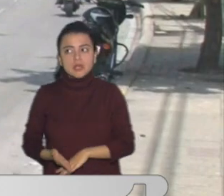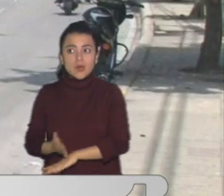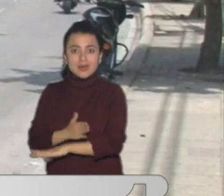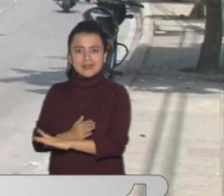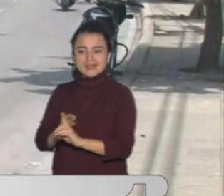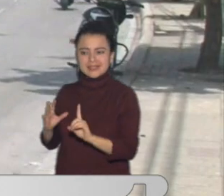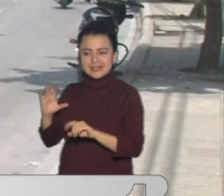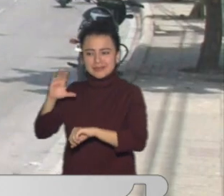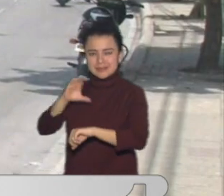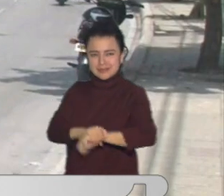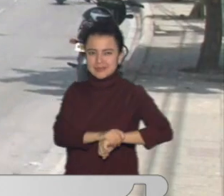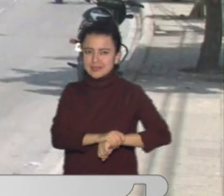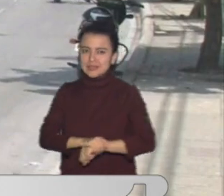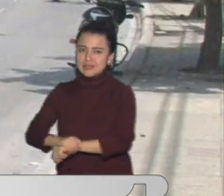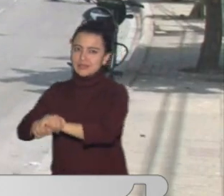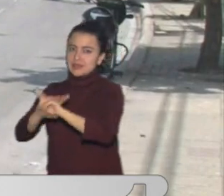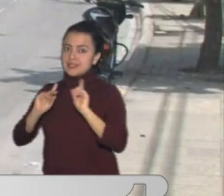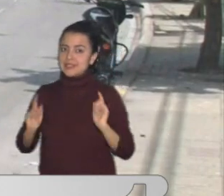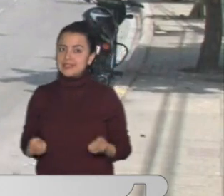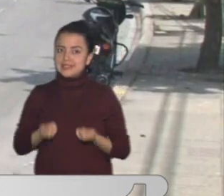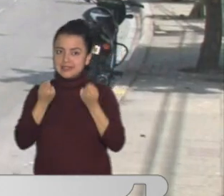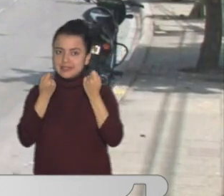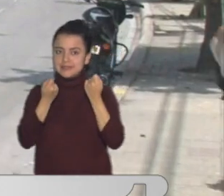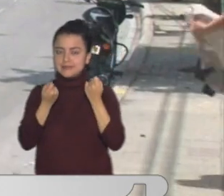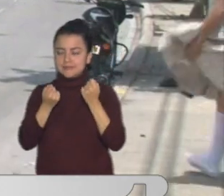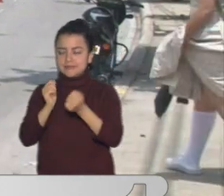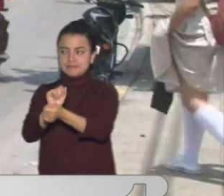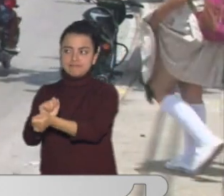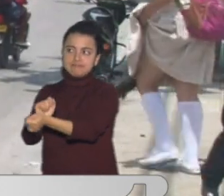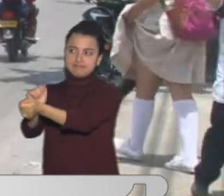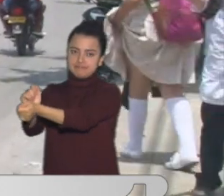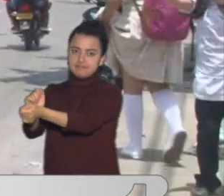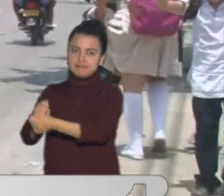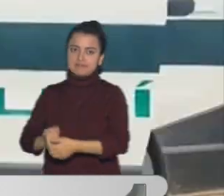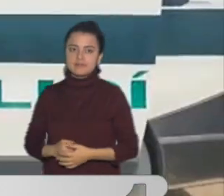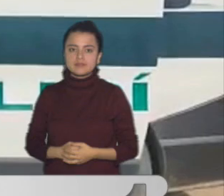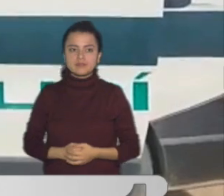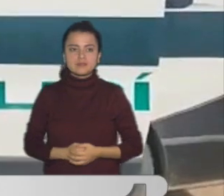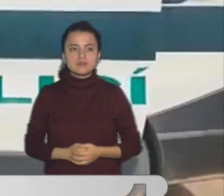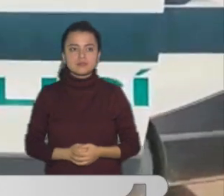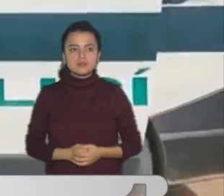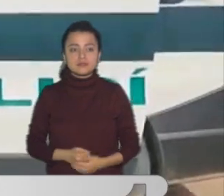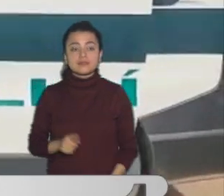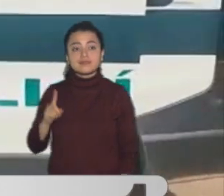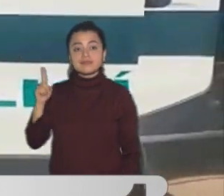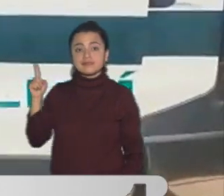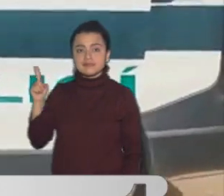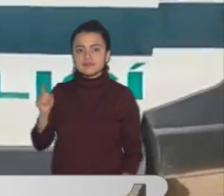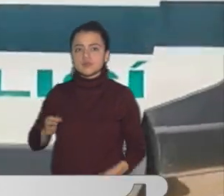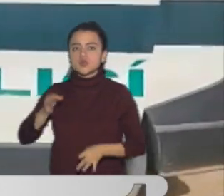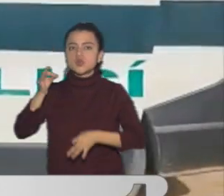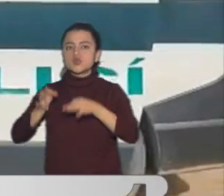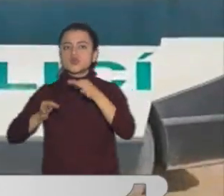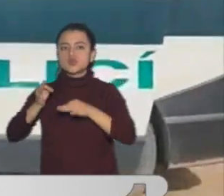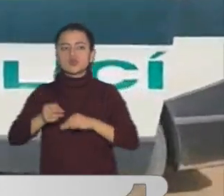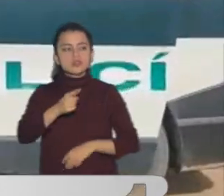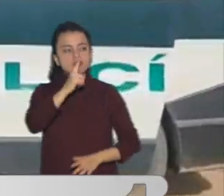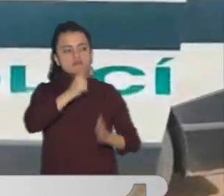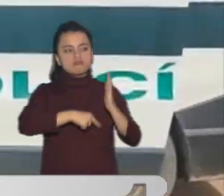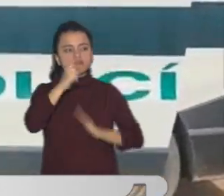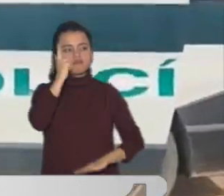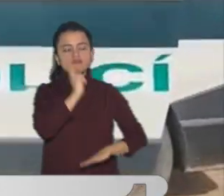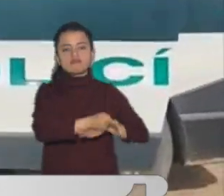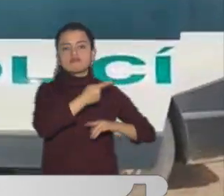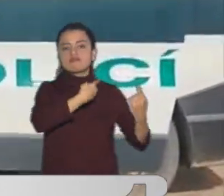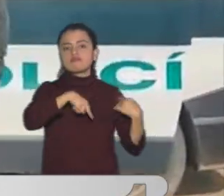los uniformados, lo capturaron y lo entregaron para ser judicializado. Un juez decidió enviar a la